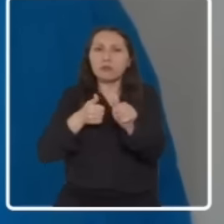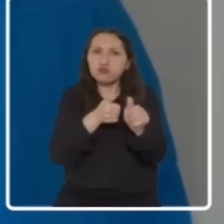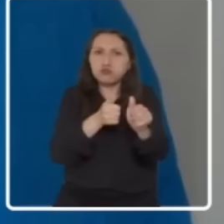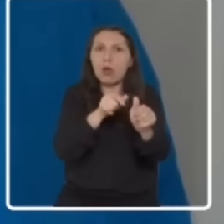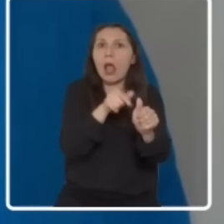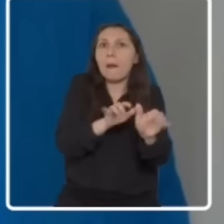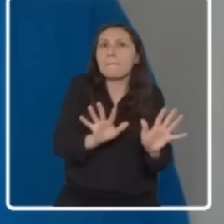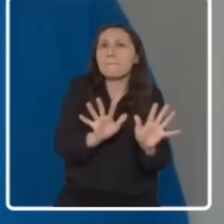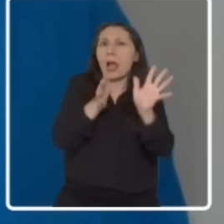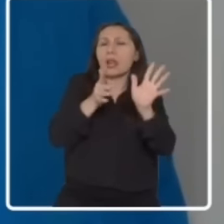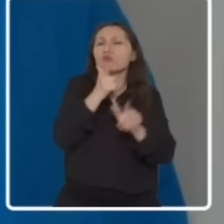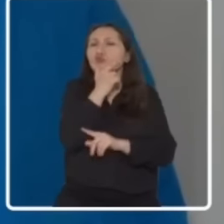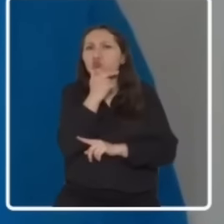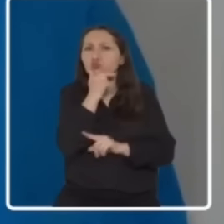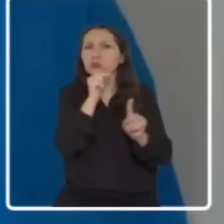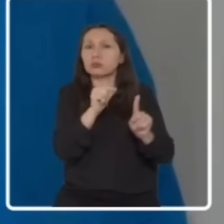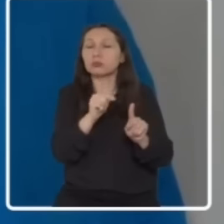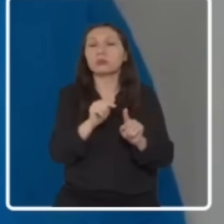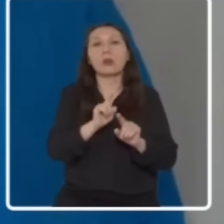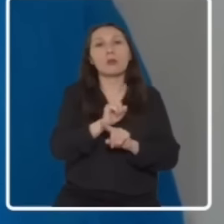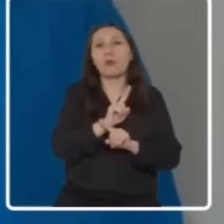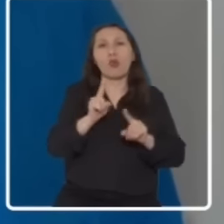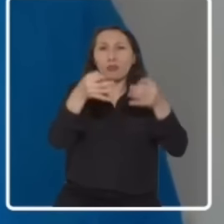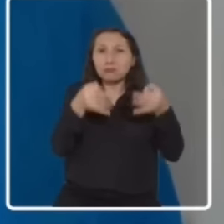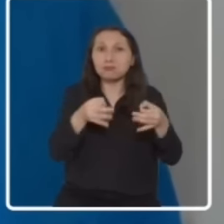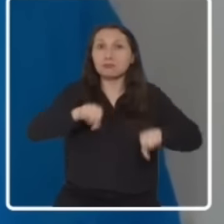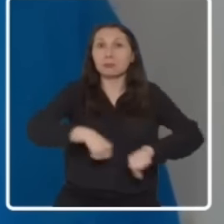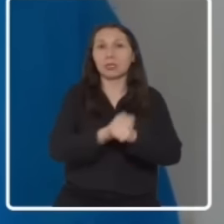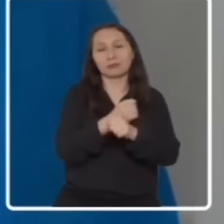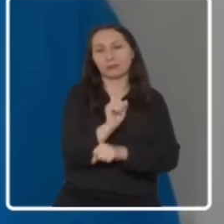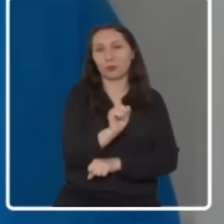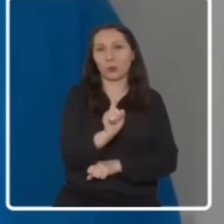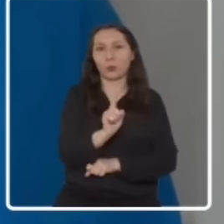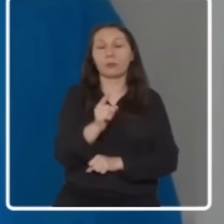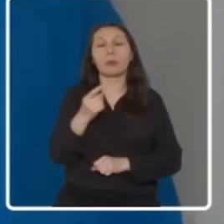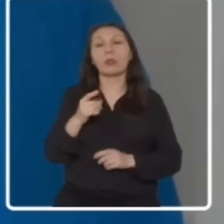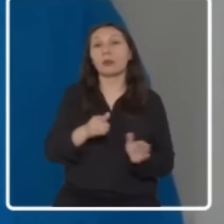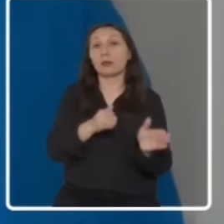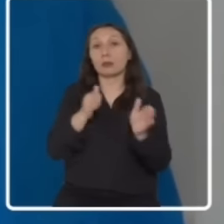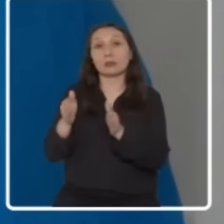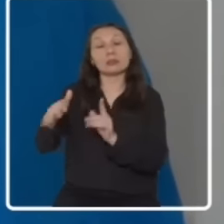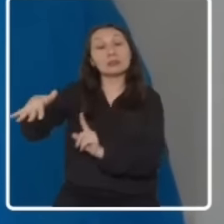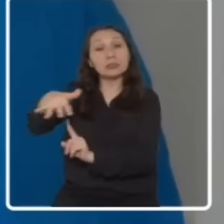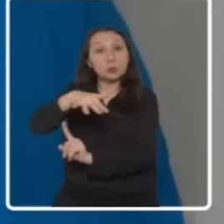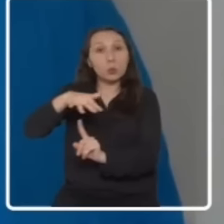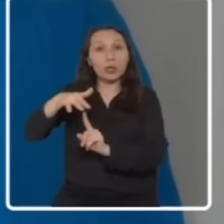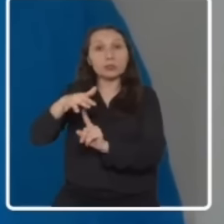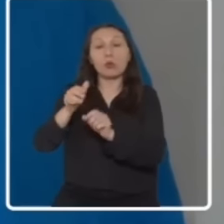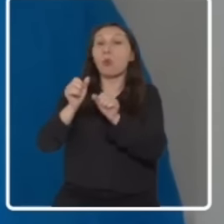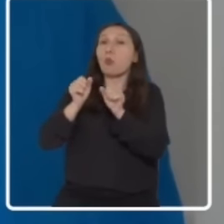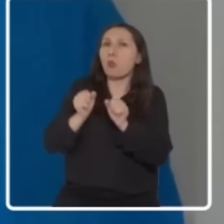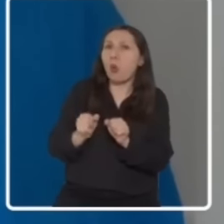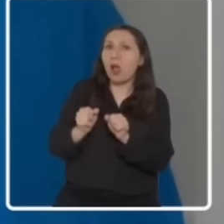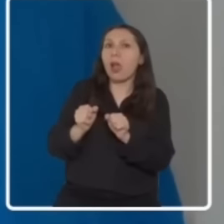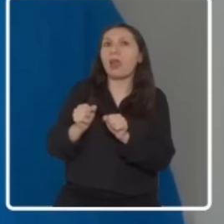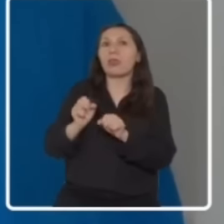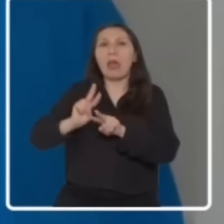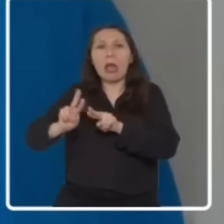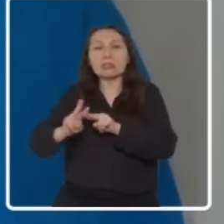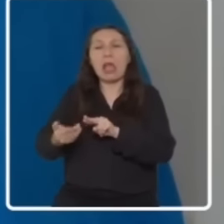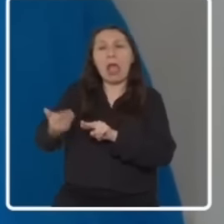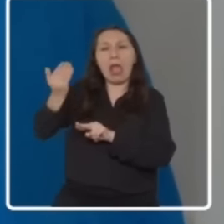persecución de potenciales sospechosos, pero en definitiva no fueron detenidos. Y respecto a la situación de si puede haber habido